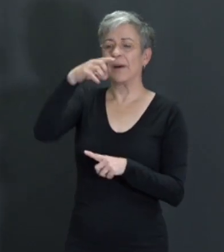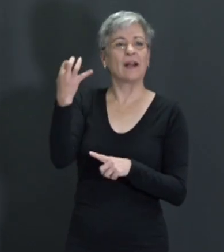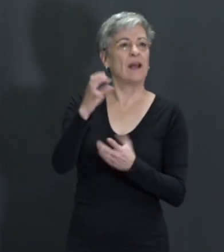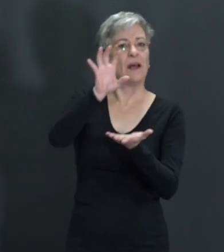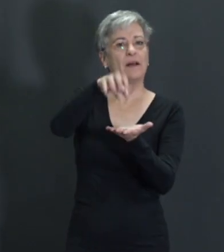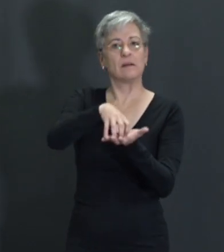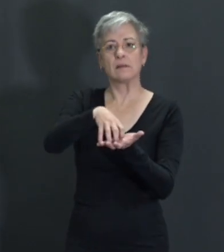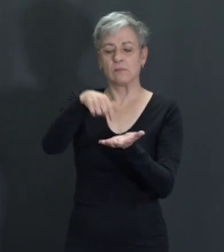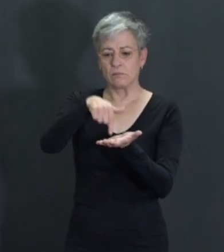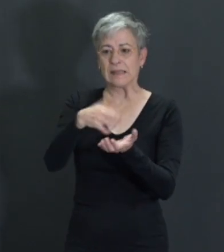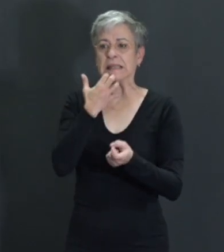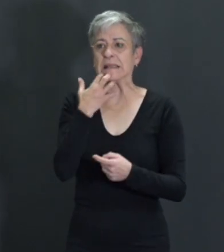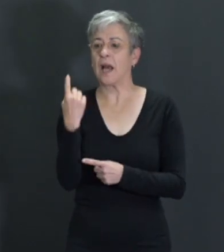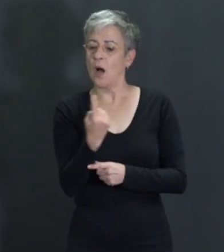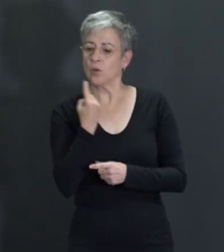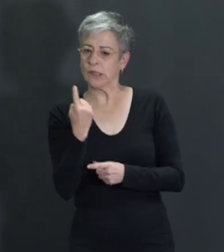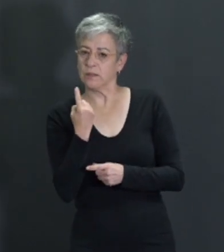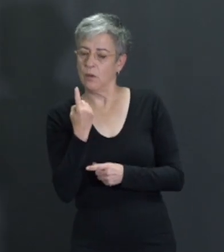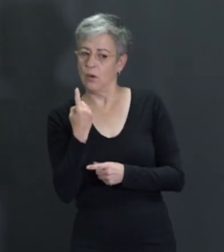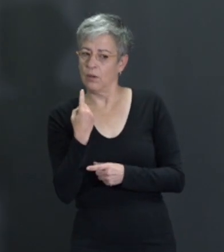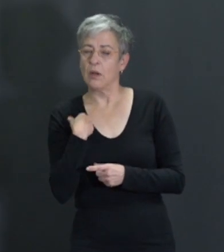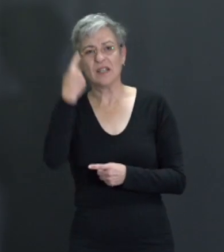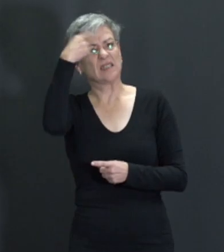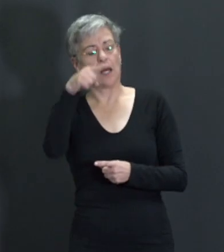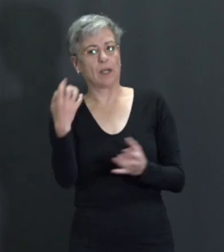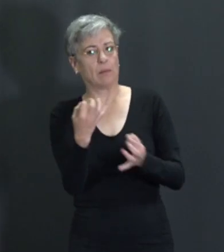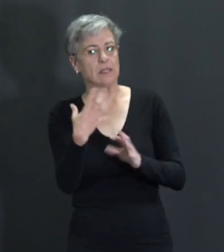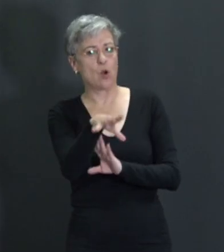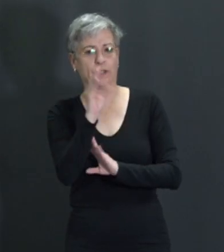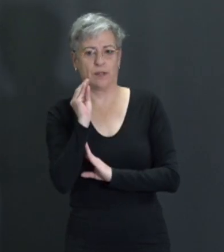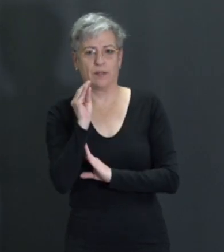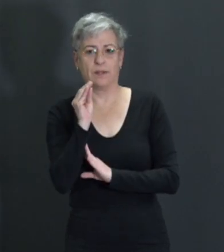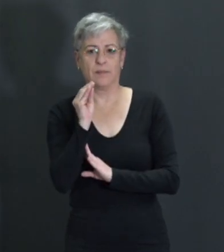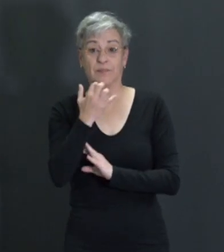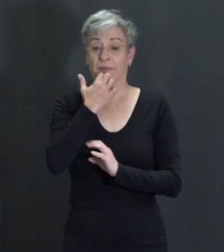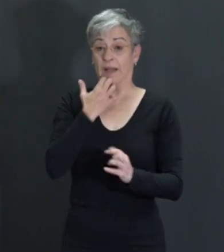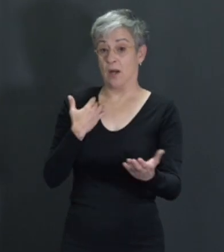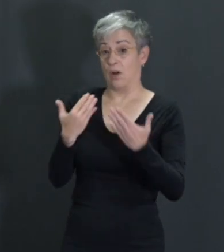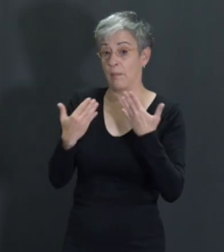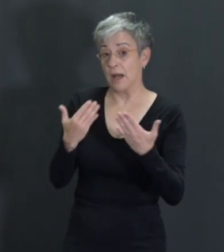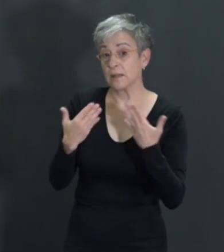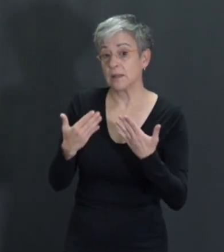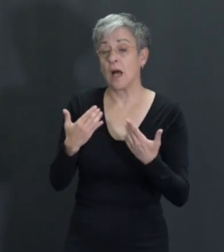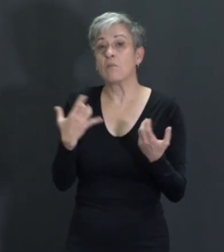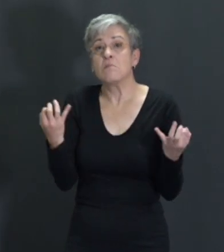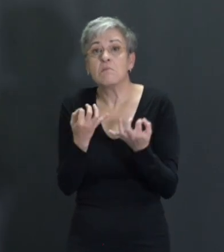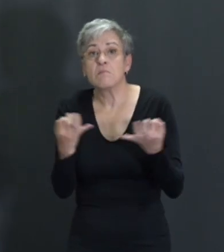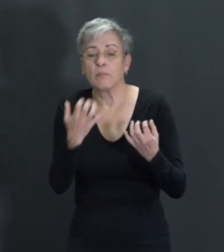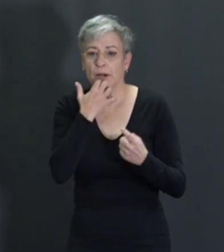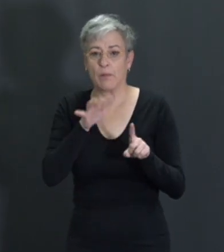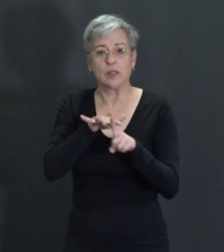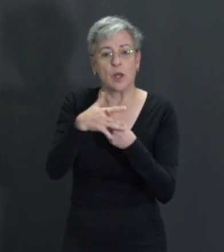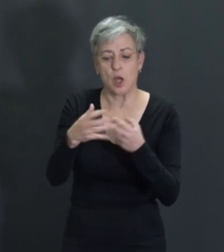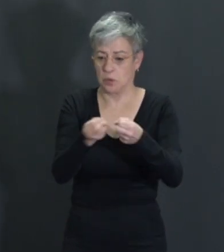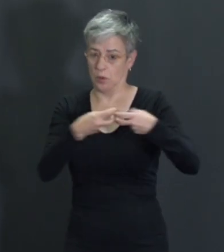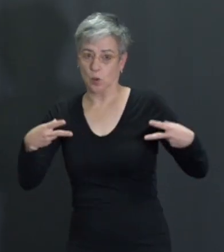es una persona con autismo, que pueda entender lo que pasa en esta conversación a través del subtitulado, a través de la lengua de